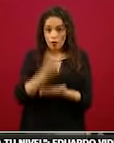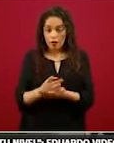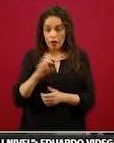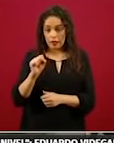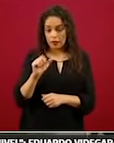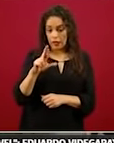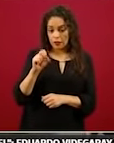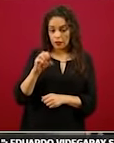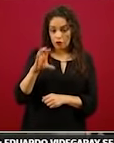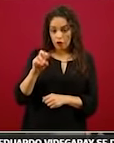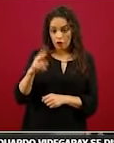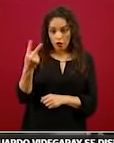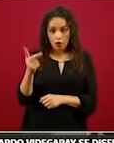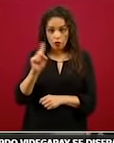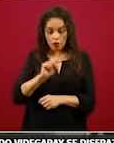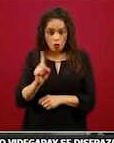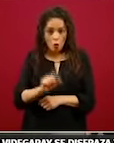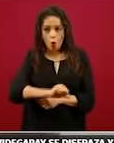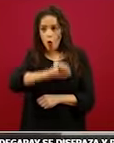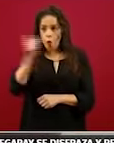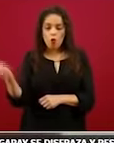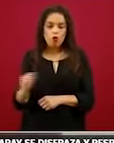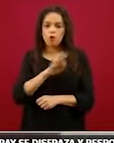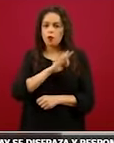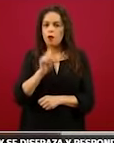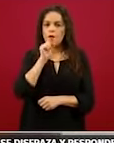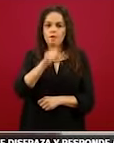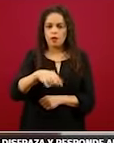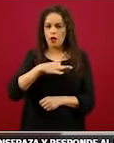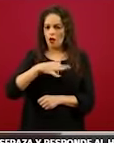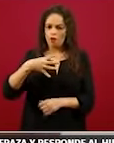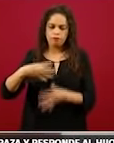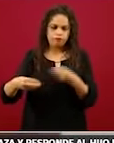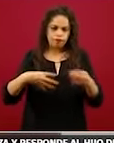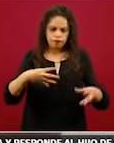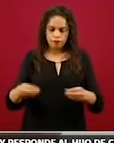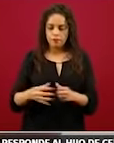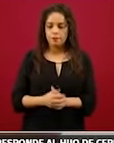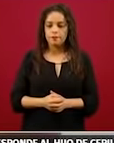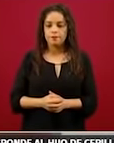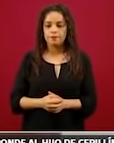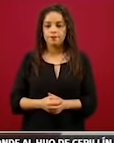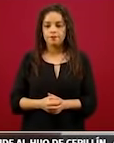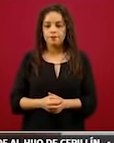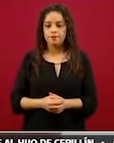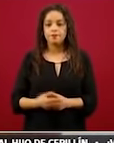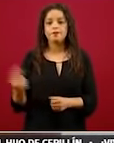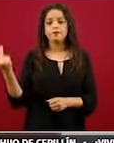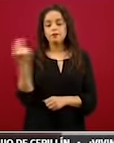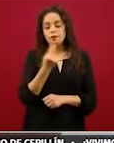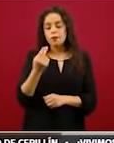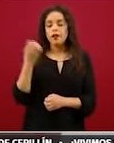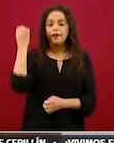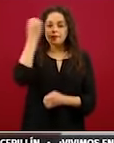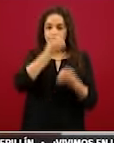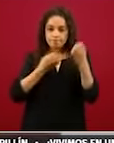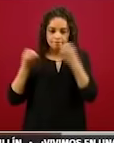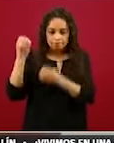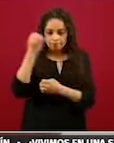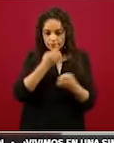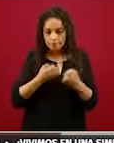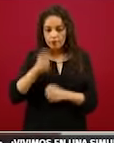agentes infecciosos. Las recomendaciones son básicamente, nuevamente, evaluar la probabilidad de